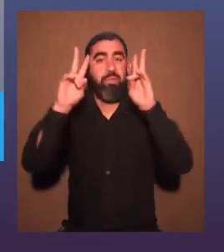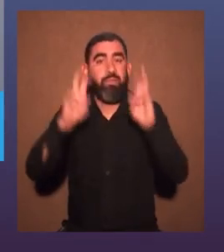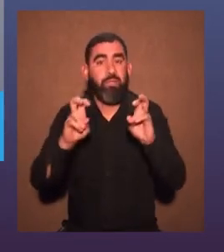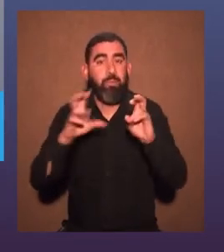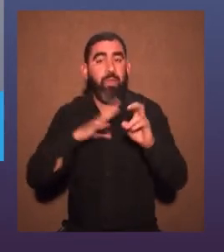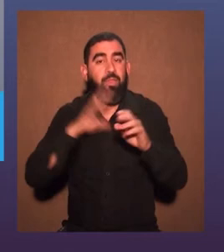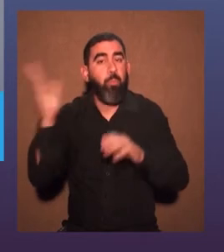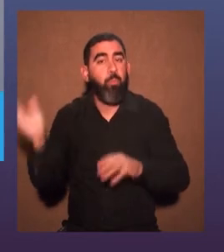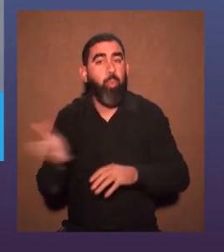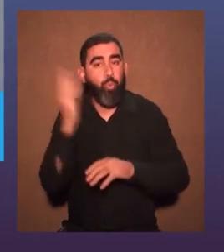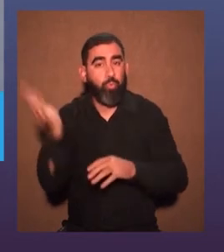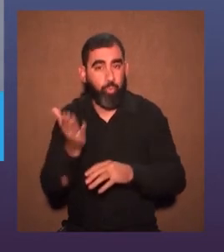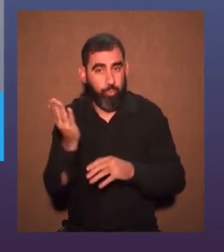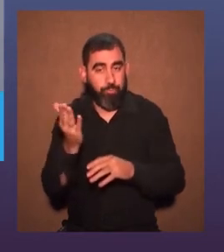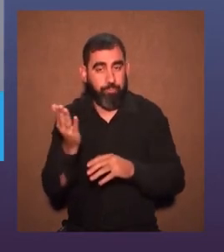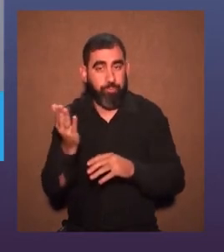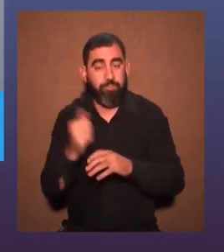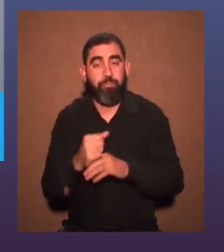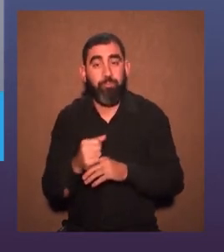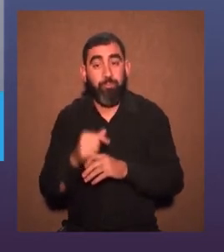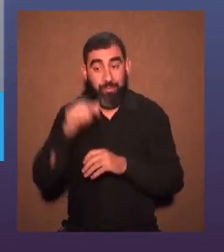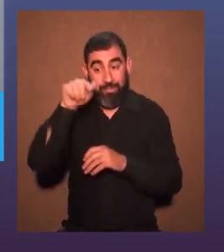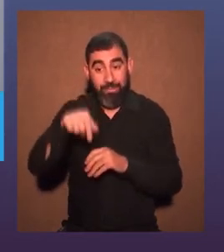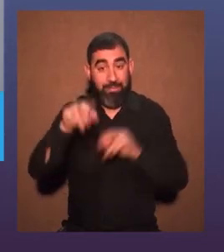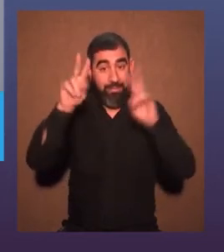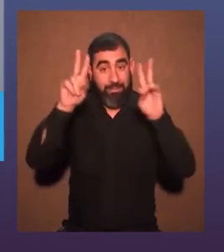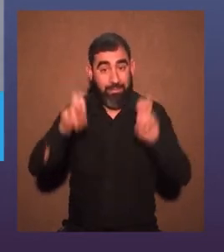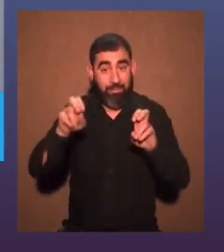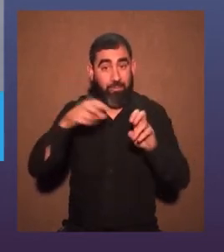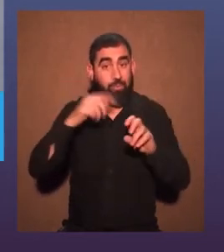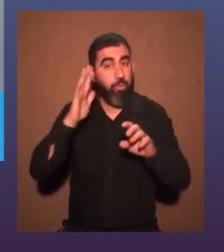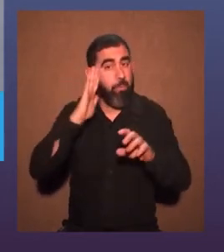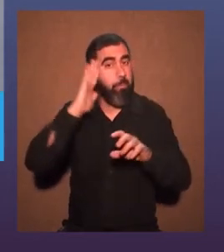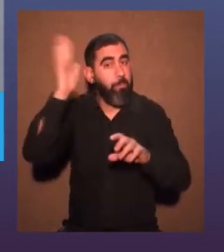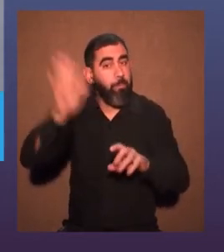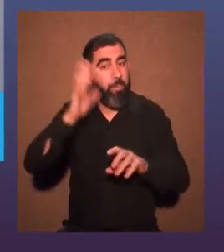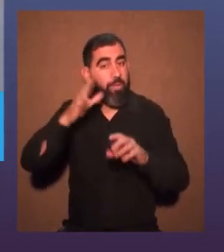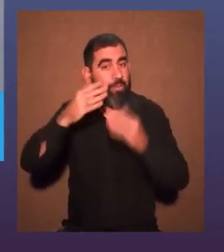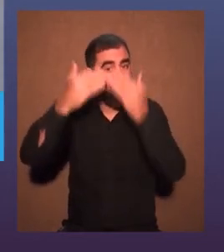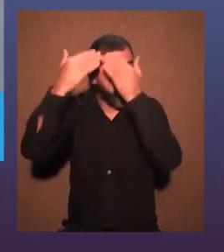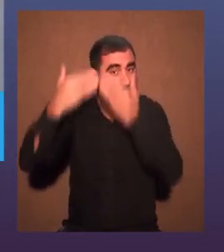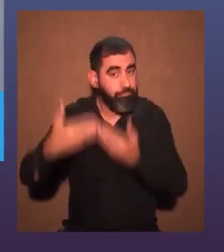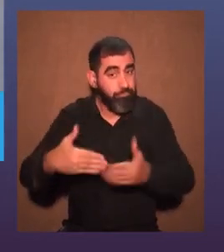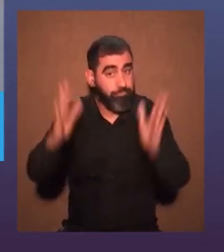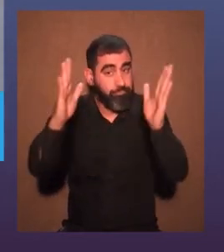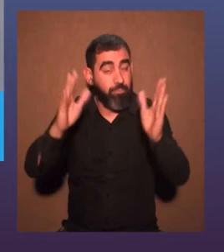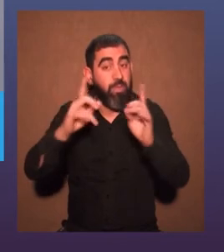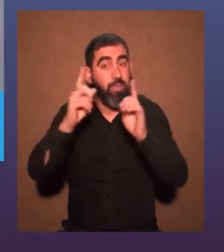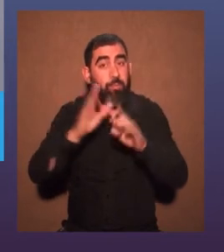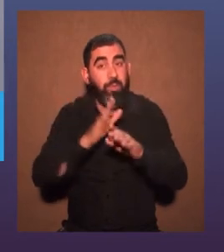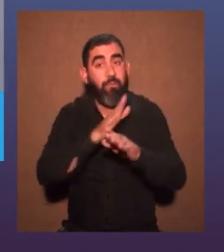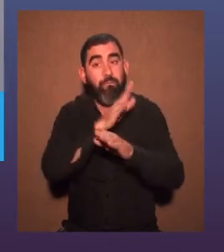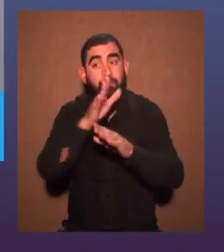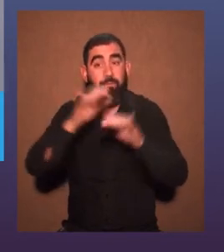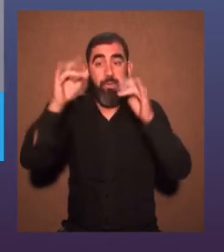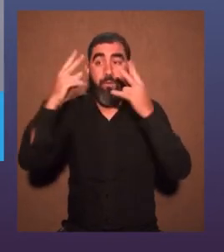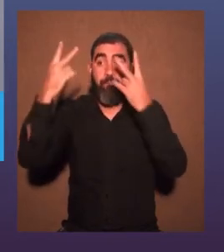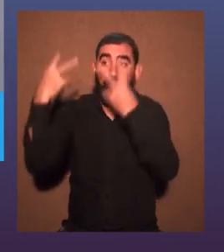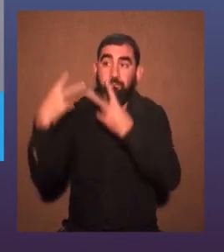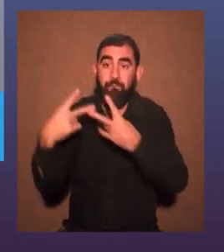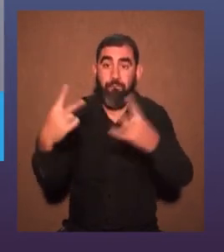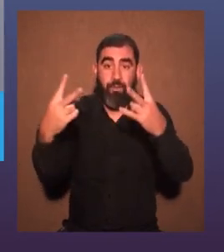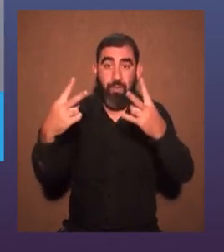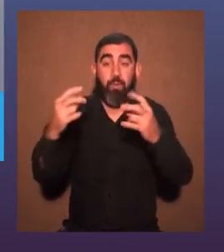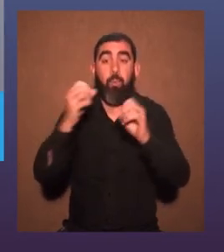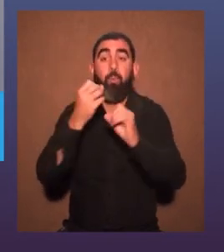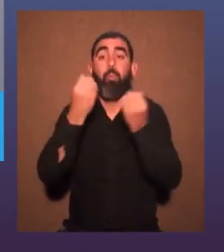que ver vinculado con la producción. Y en este caso era lo que estaba proyectado como un estreno y giras, porque es un,